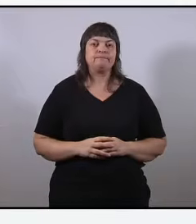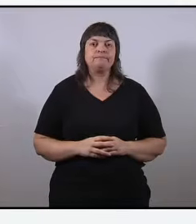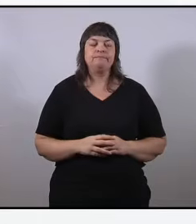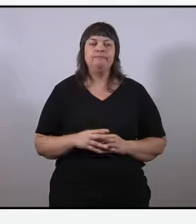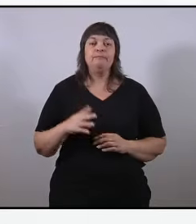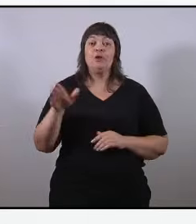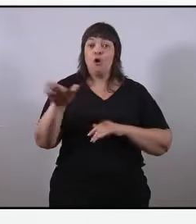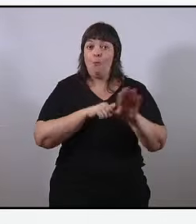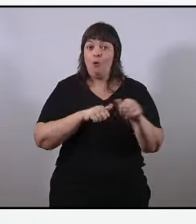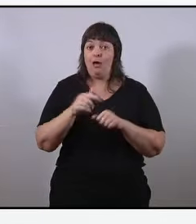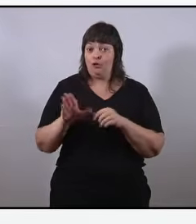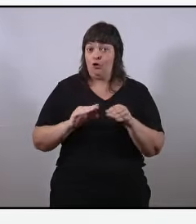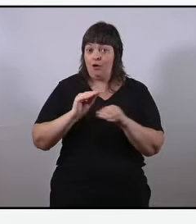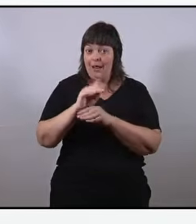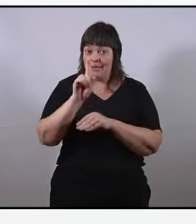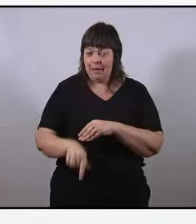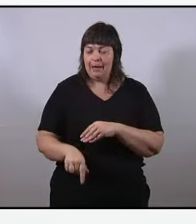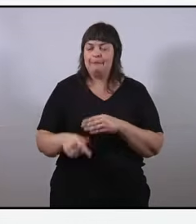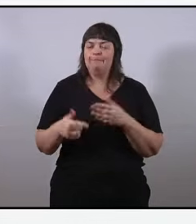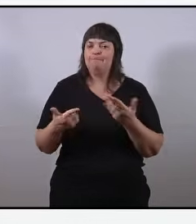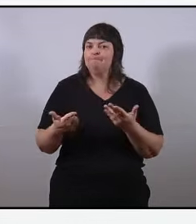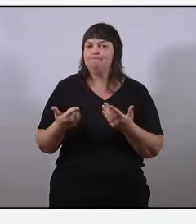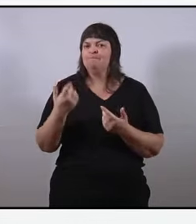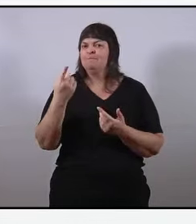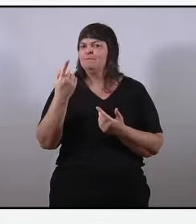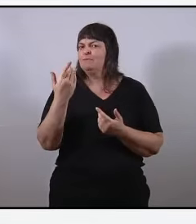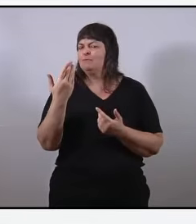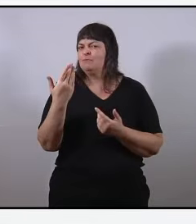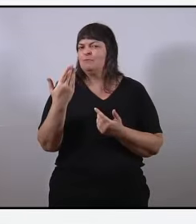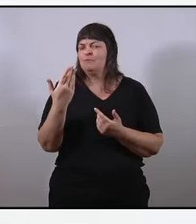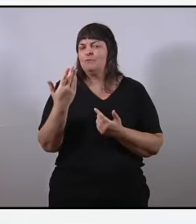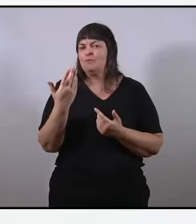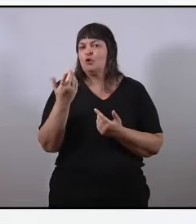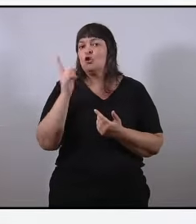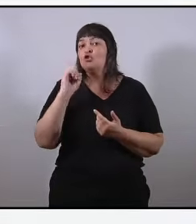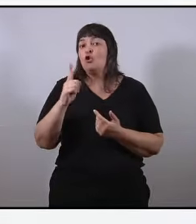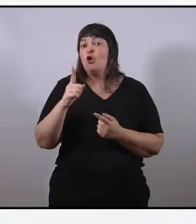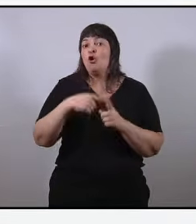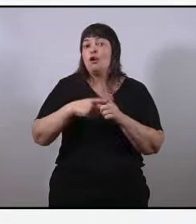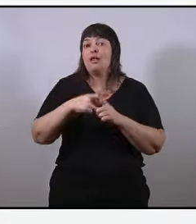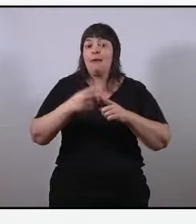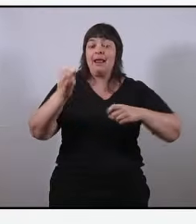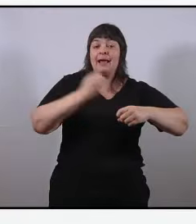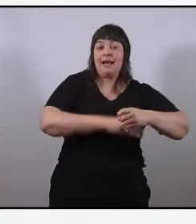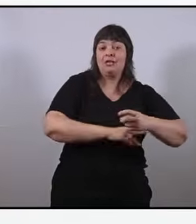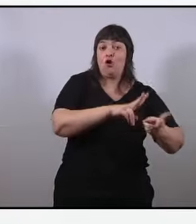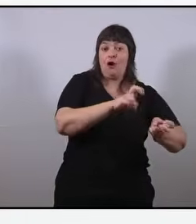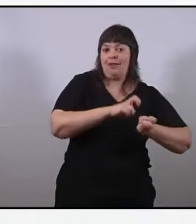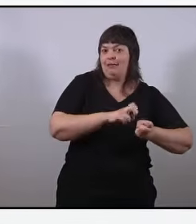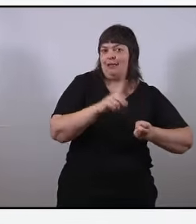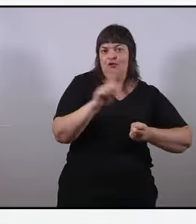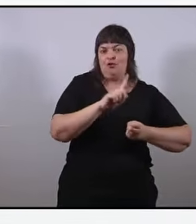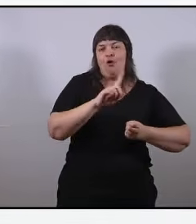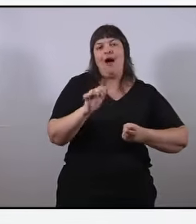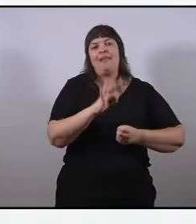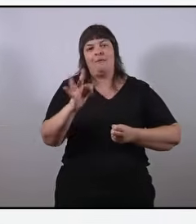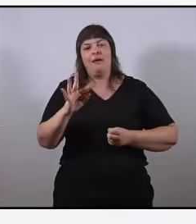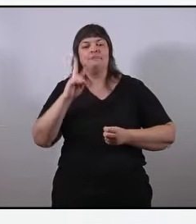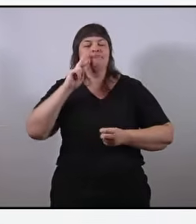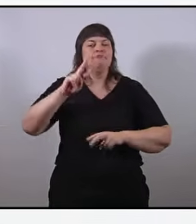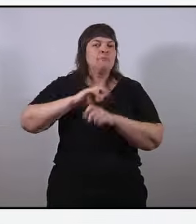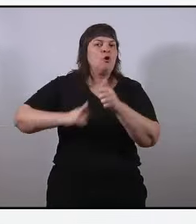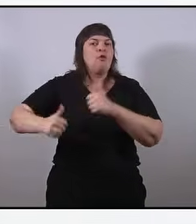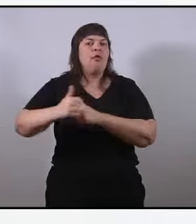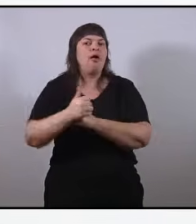esta convocatoria no se tendrá en cuenta solamente el nivel de ingresos y rentas. También se va a dar